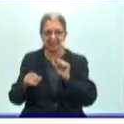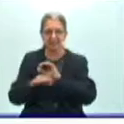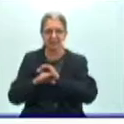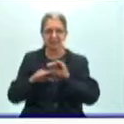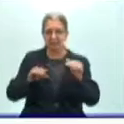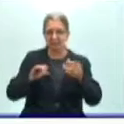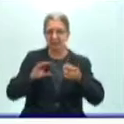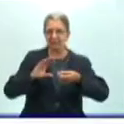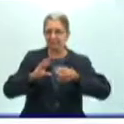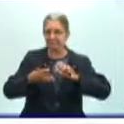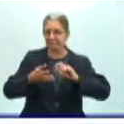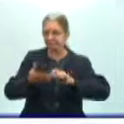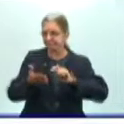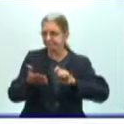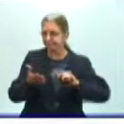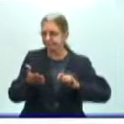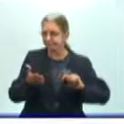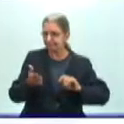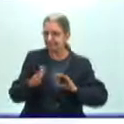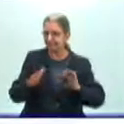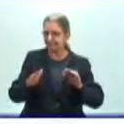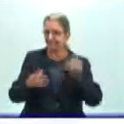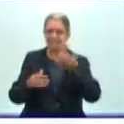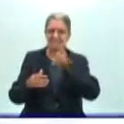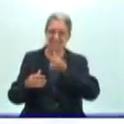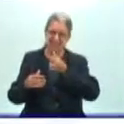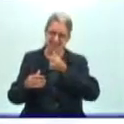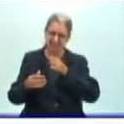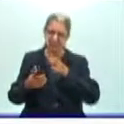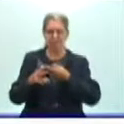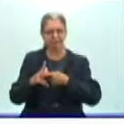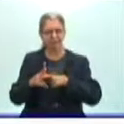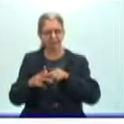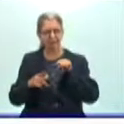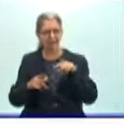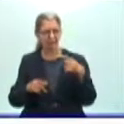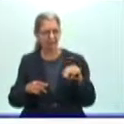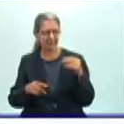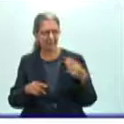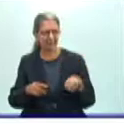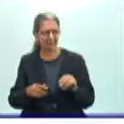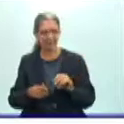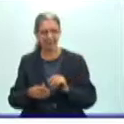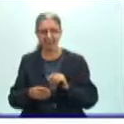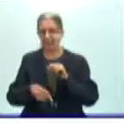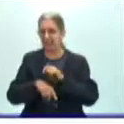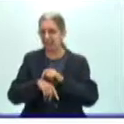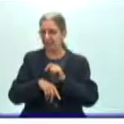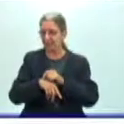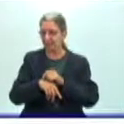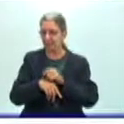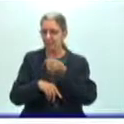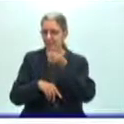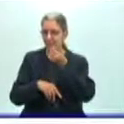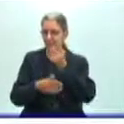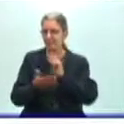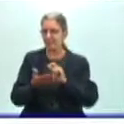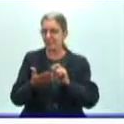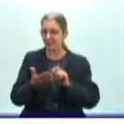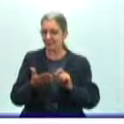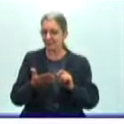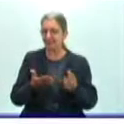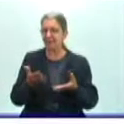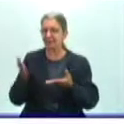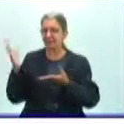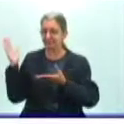análisis te será mucho más fácil resolver esta actividad. te daré un tiempo para que puedas realizar